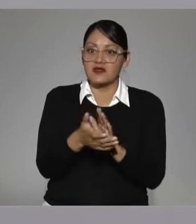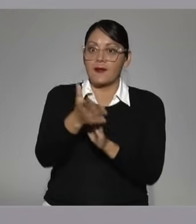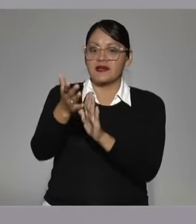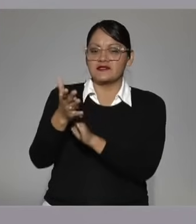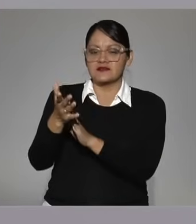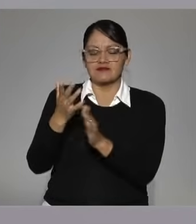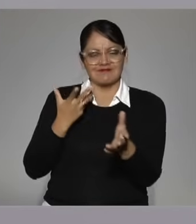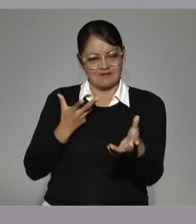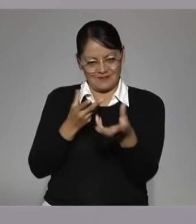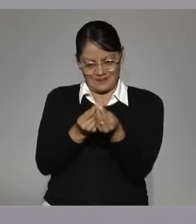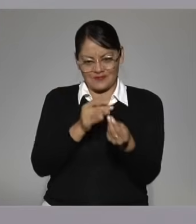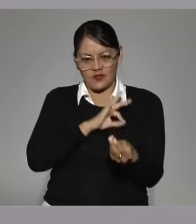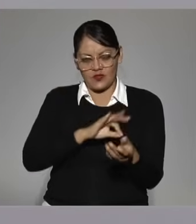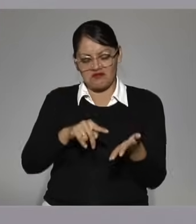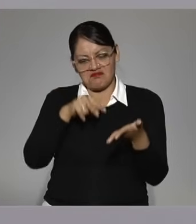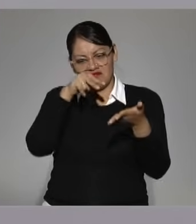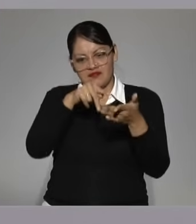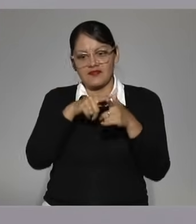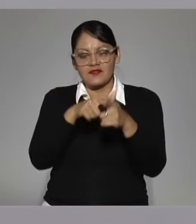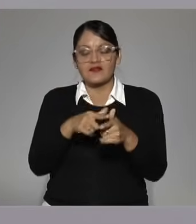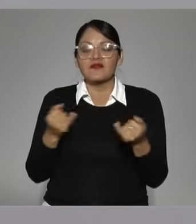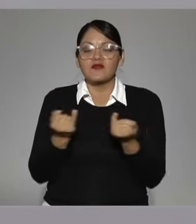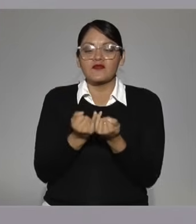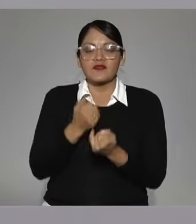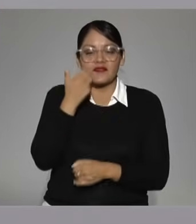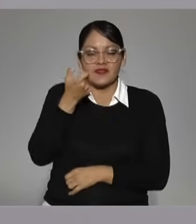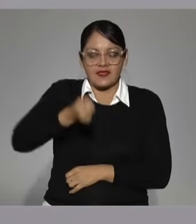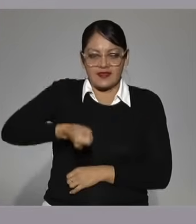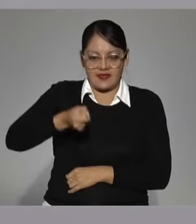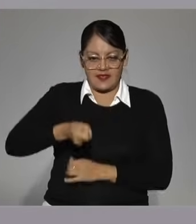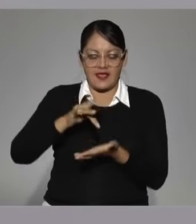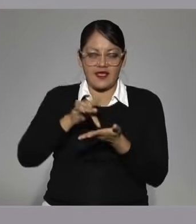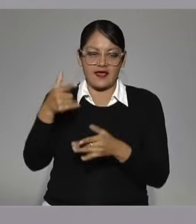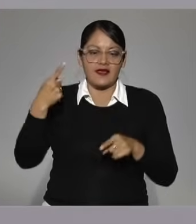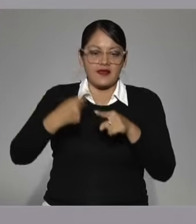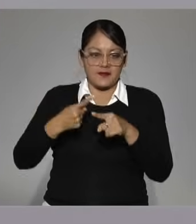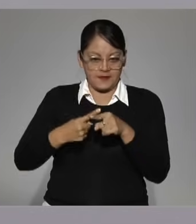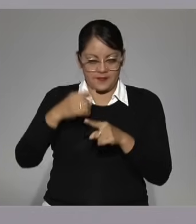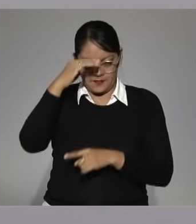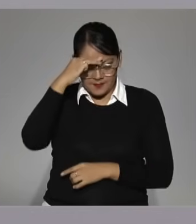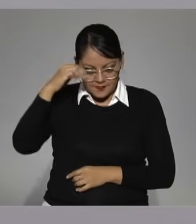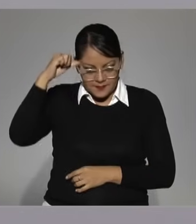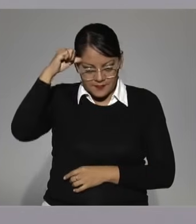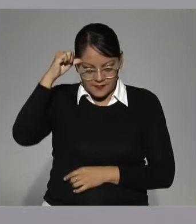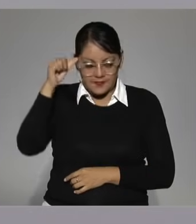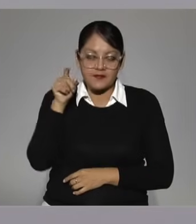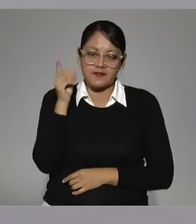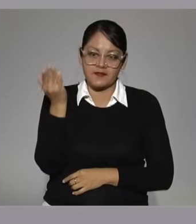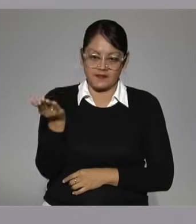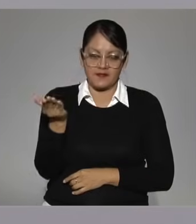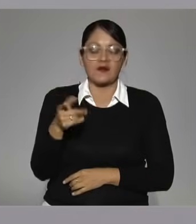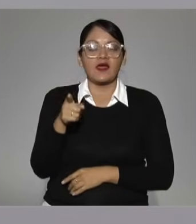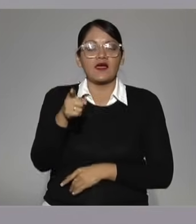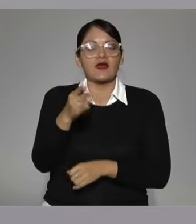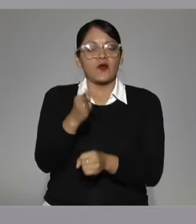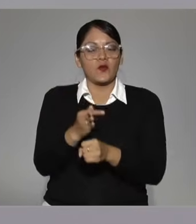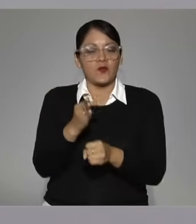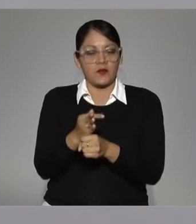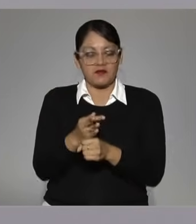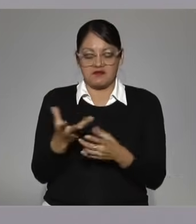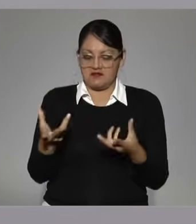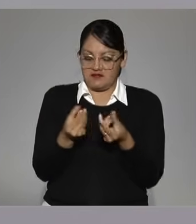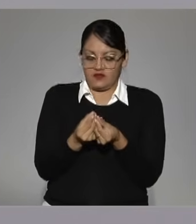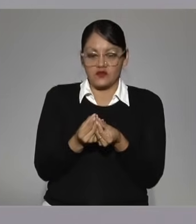Ojalá baje esta aplicación. Quiero saludar también y agradecerle muchísimo a Magdalena Alejo, quien estará